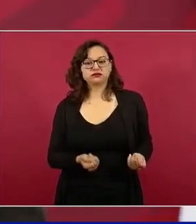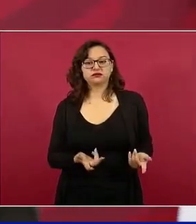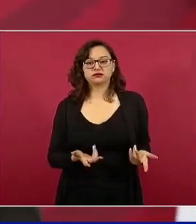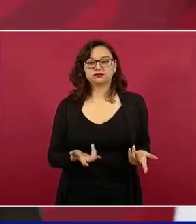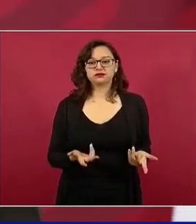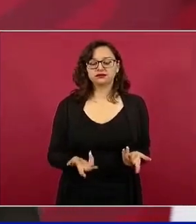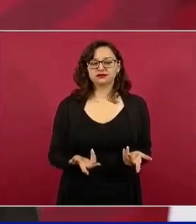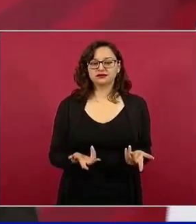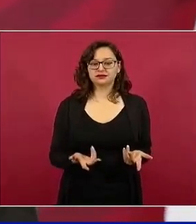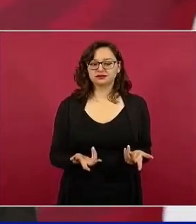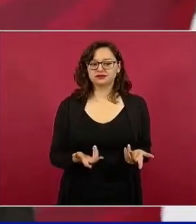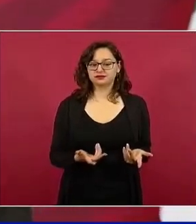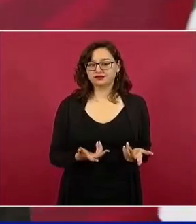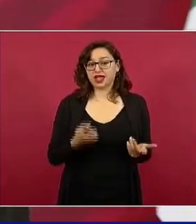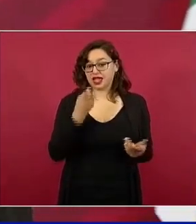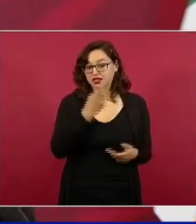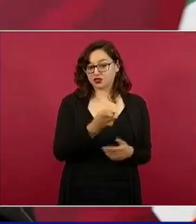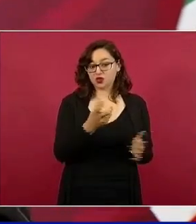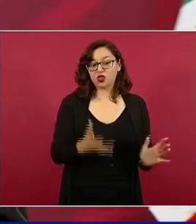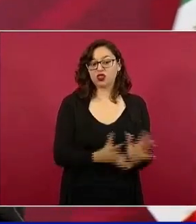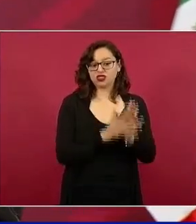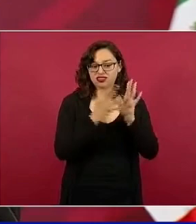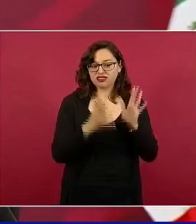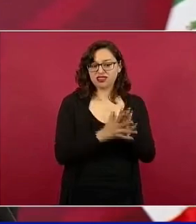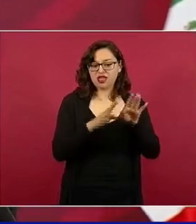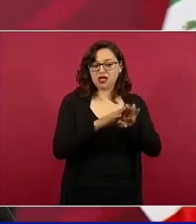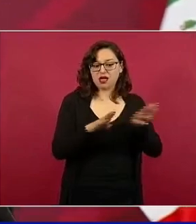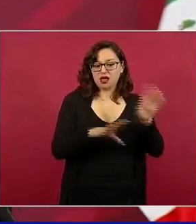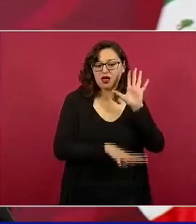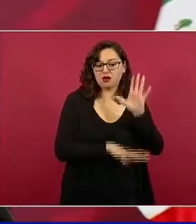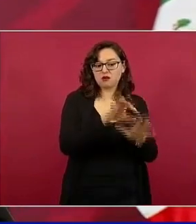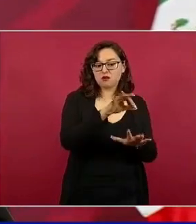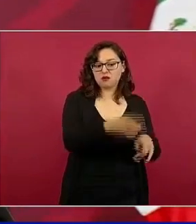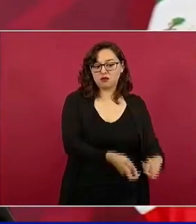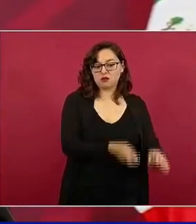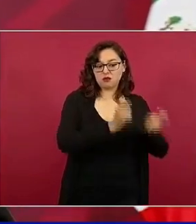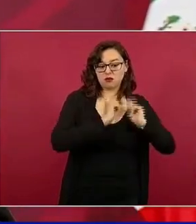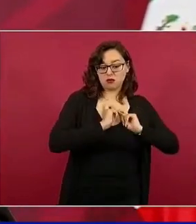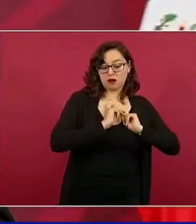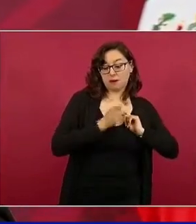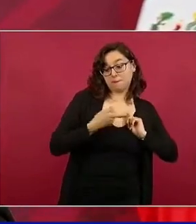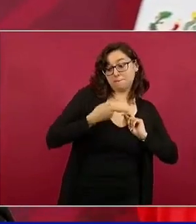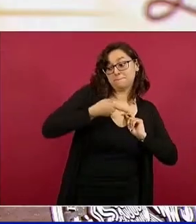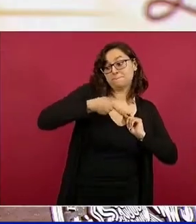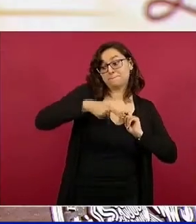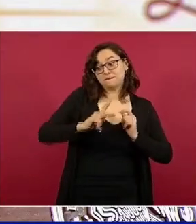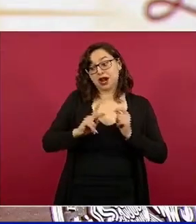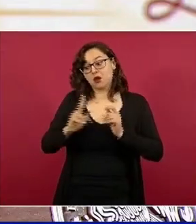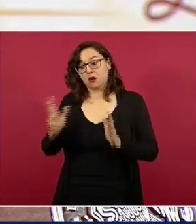democracia participativa existe este método de revocación del mandato.